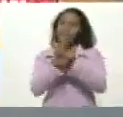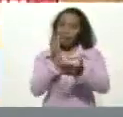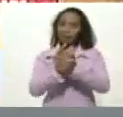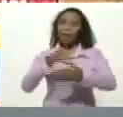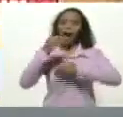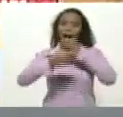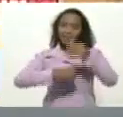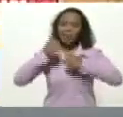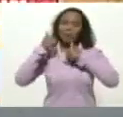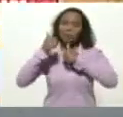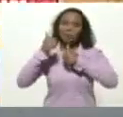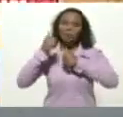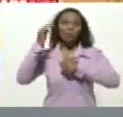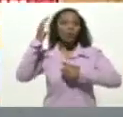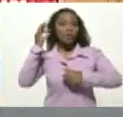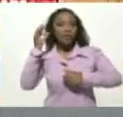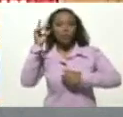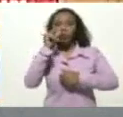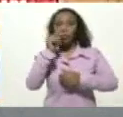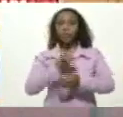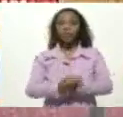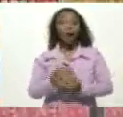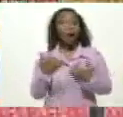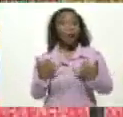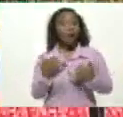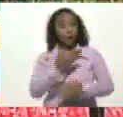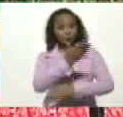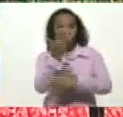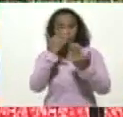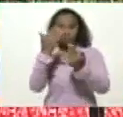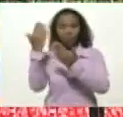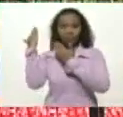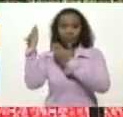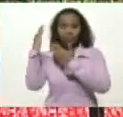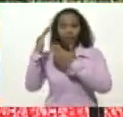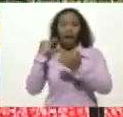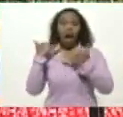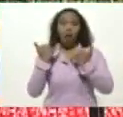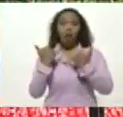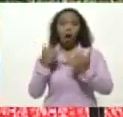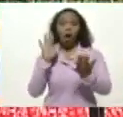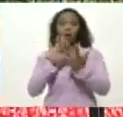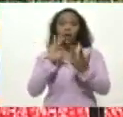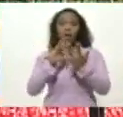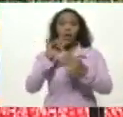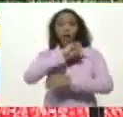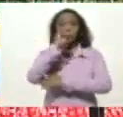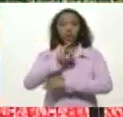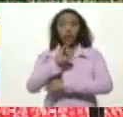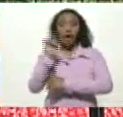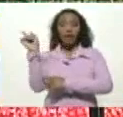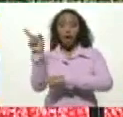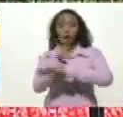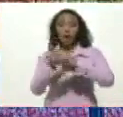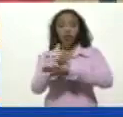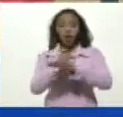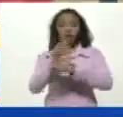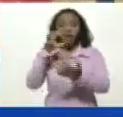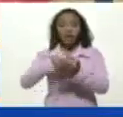bien, muchachas y muchachos. Ahora, fíjense ustedes, vámonos al Zulia. Allá está el gobernador del estado